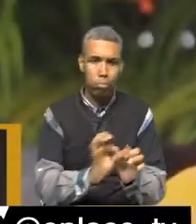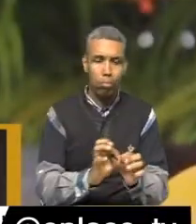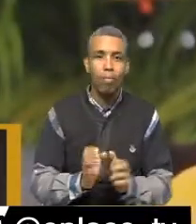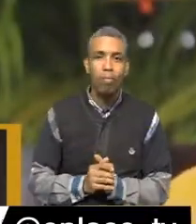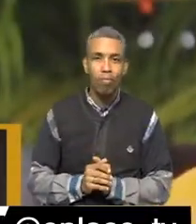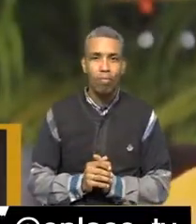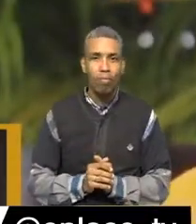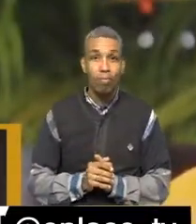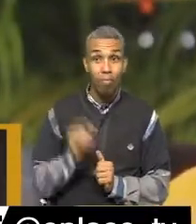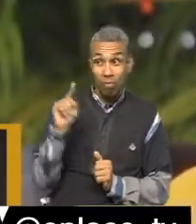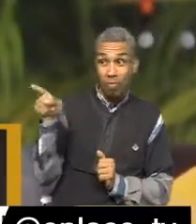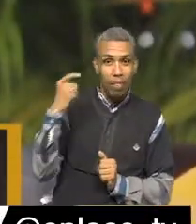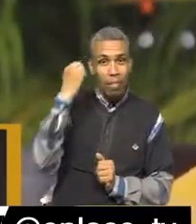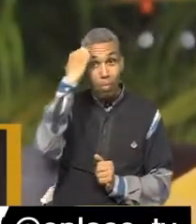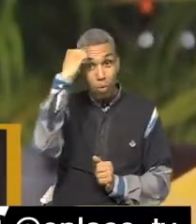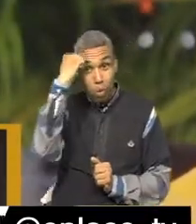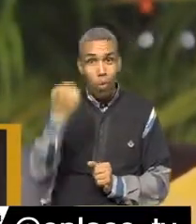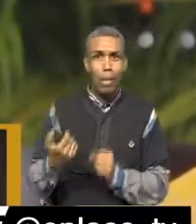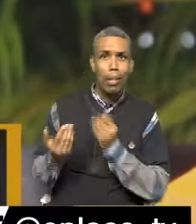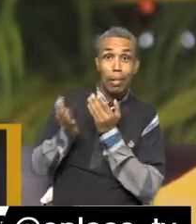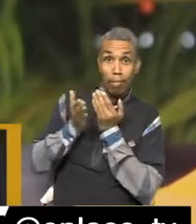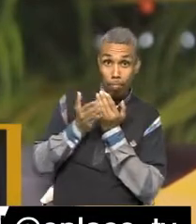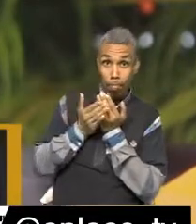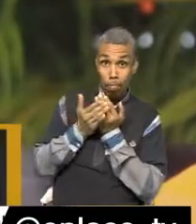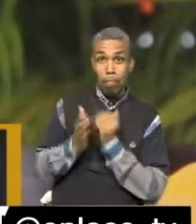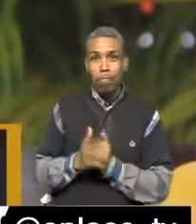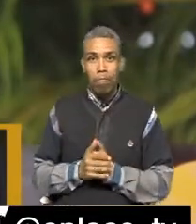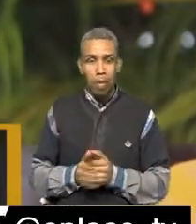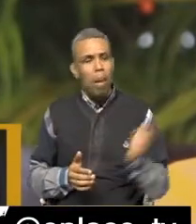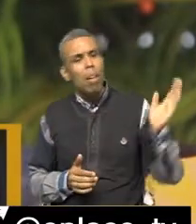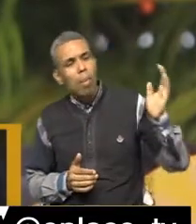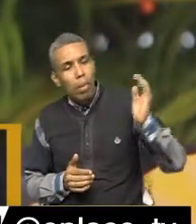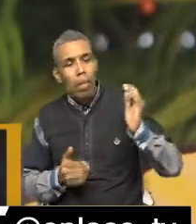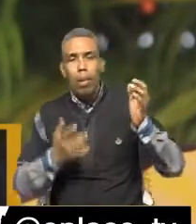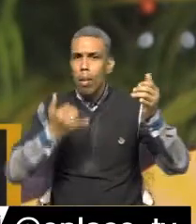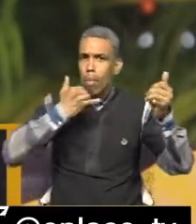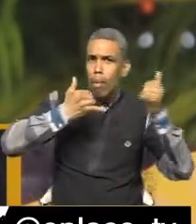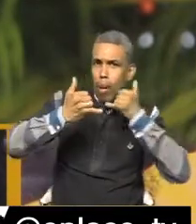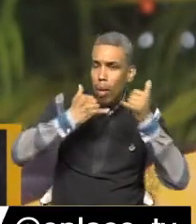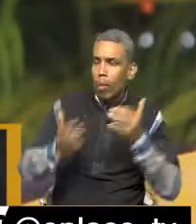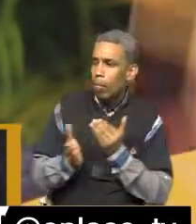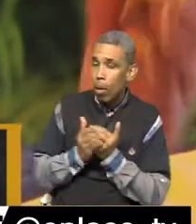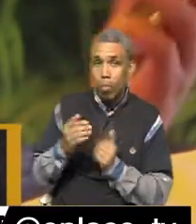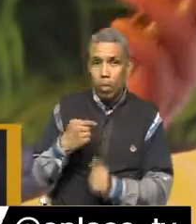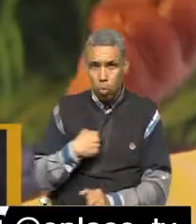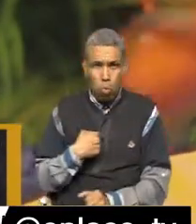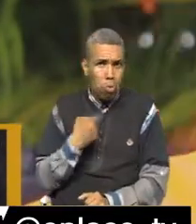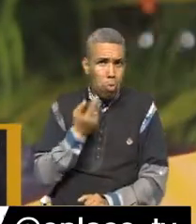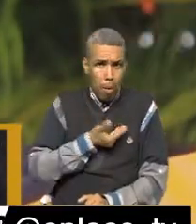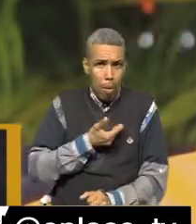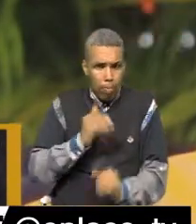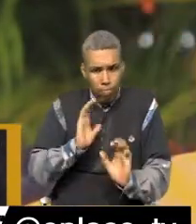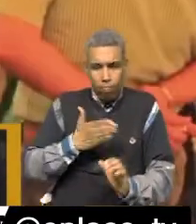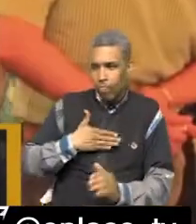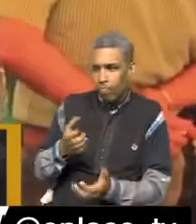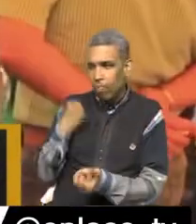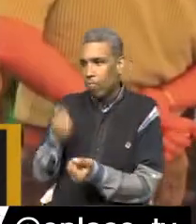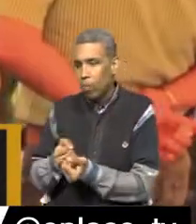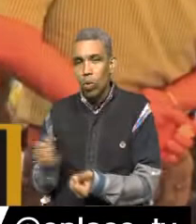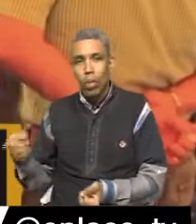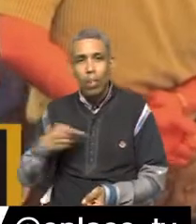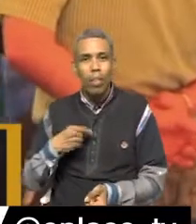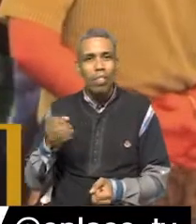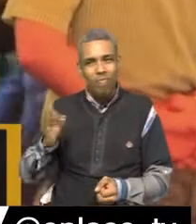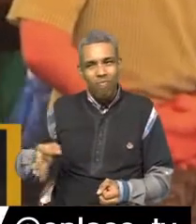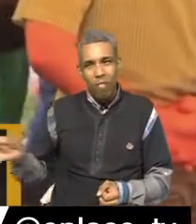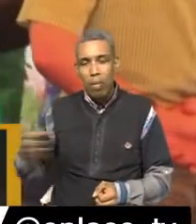que nos vincula, la que nos llama, lo que nos hace, o sea, que nosotros nos integremos a todos los trabajos que ella venía realizando con los niños. Así se